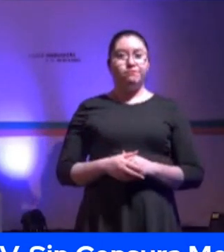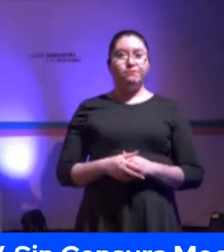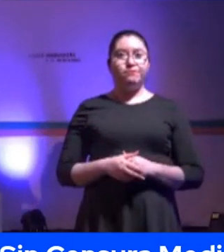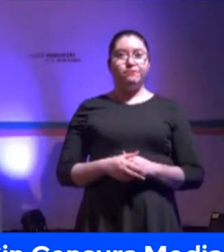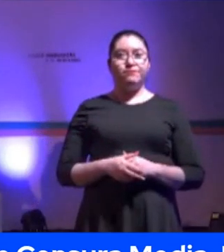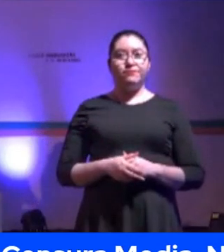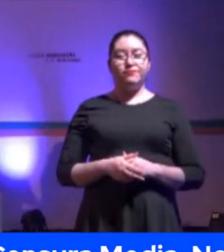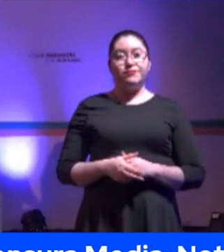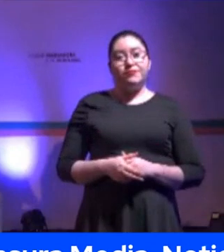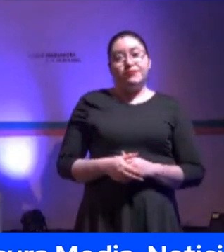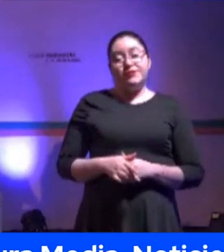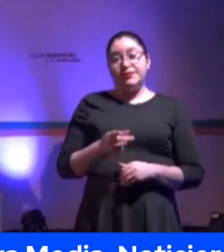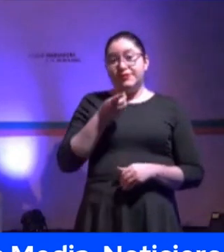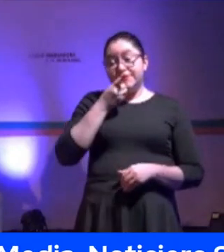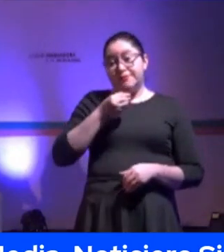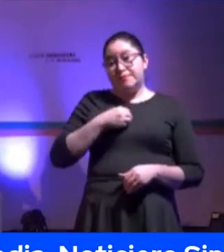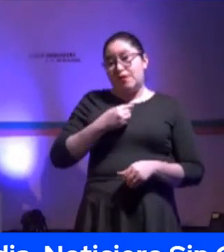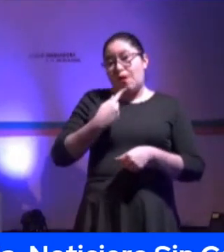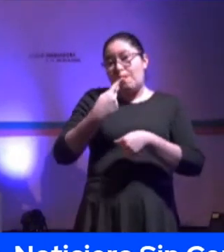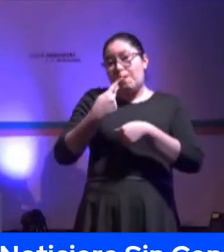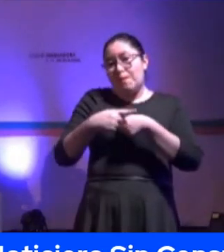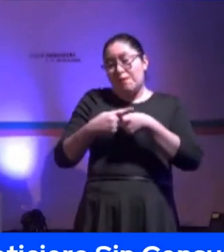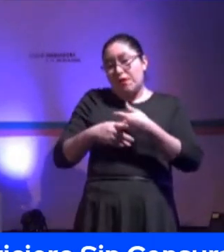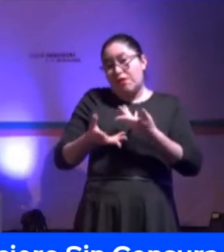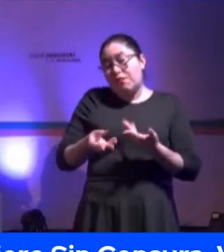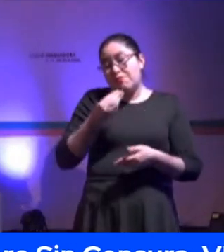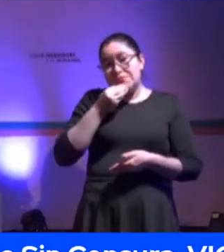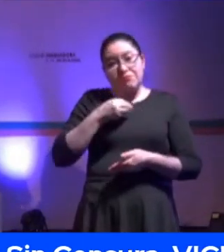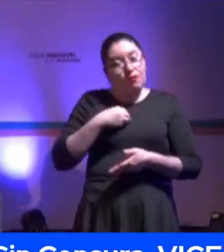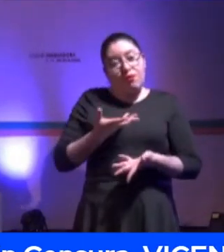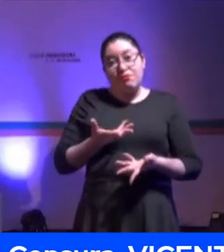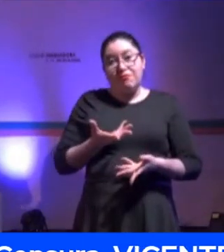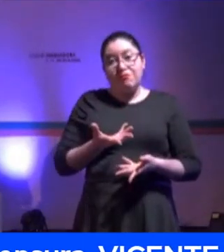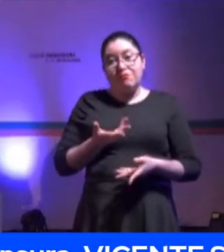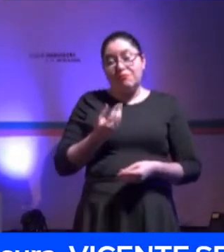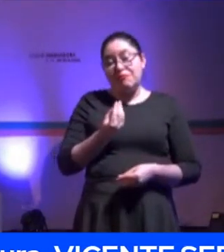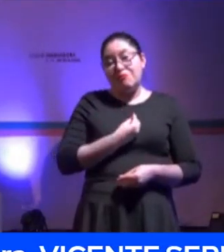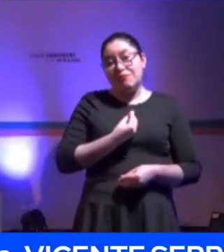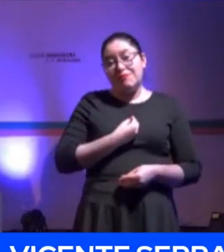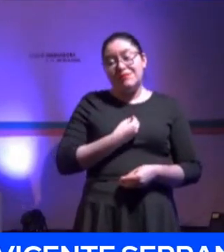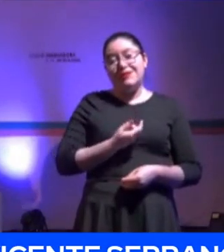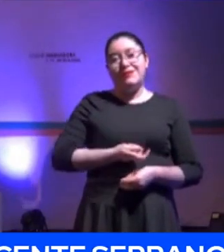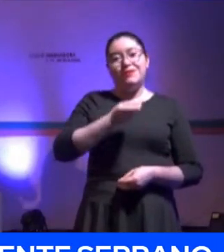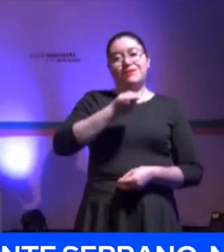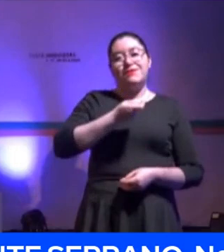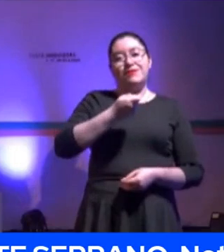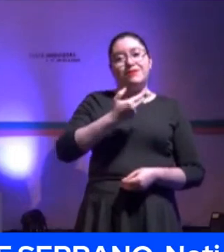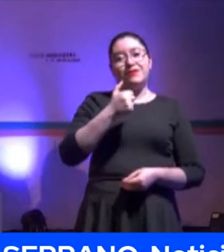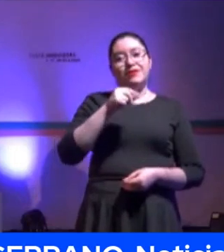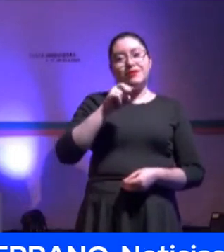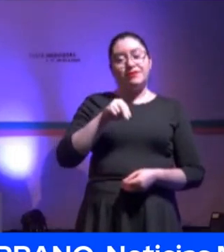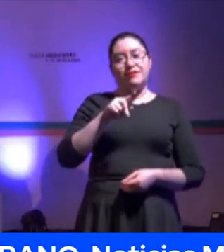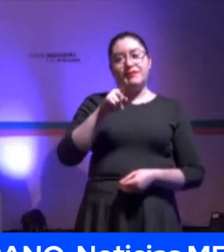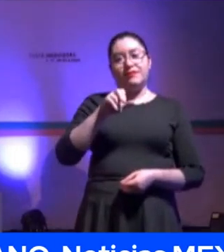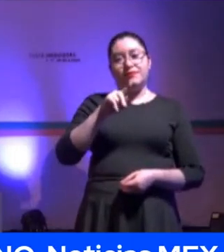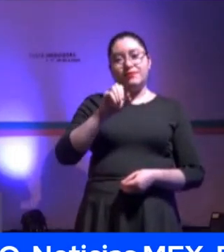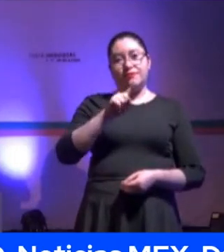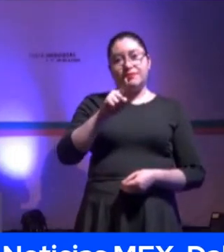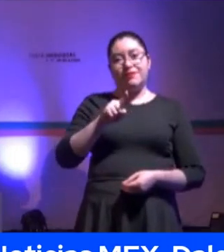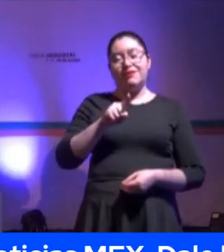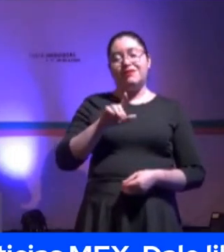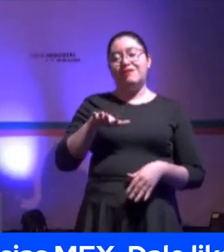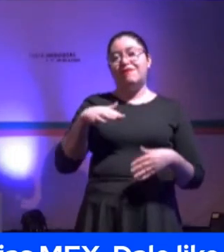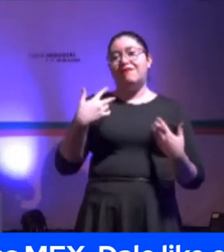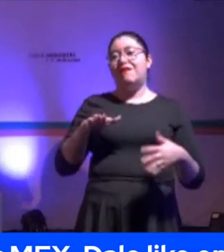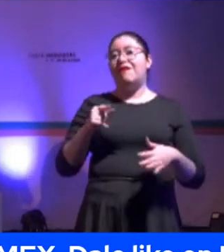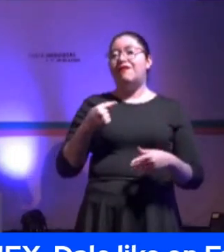pues arriesgarnos, ¿no? Yo le mando un saludo desde aquí a nuestro amigo Hank Salazar, que lo extraño